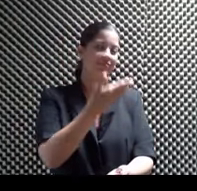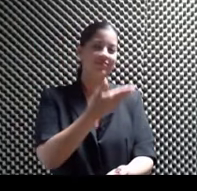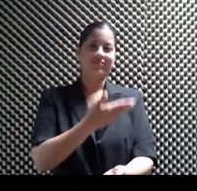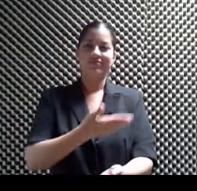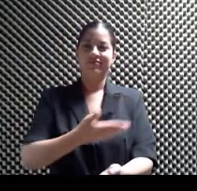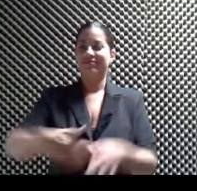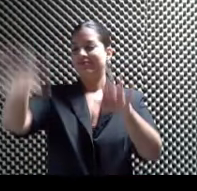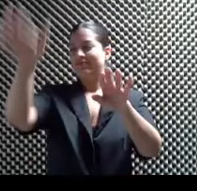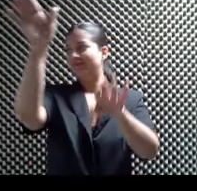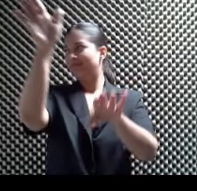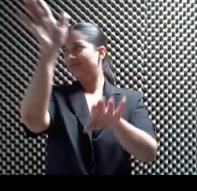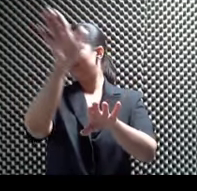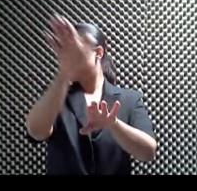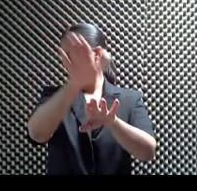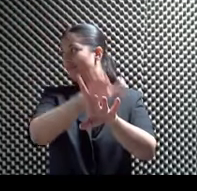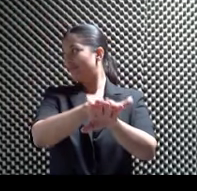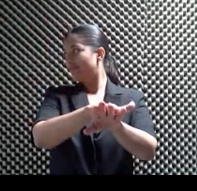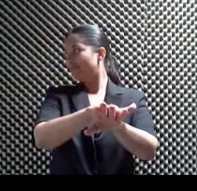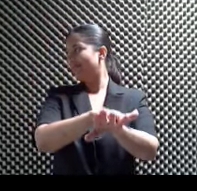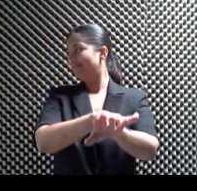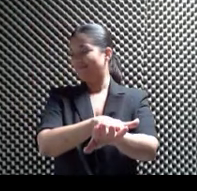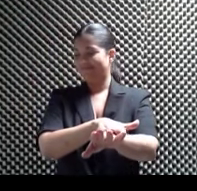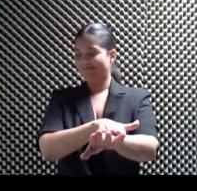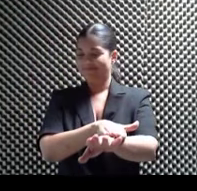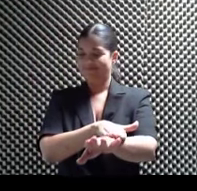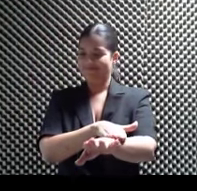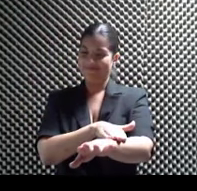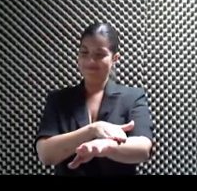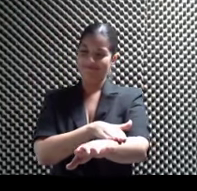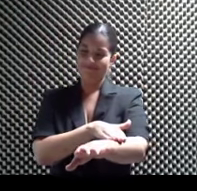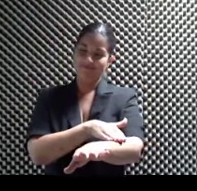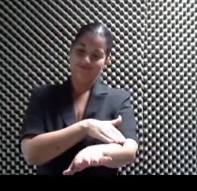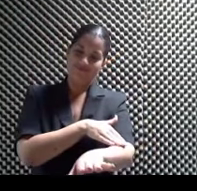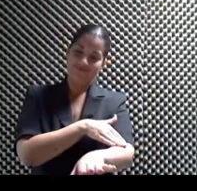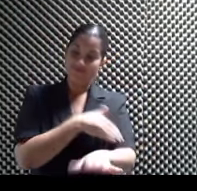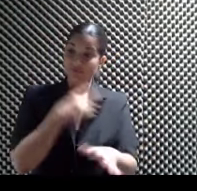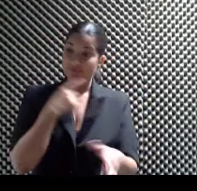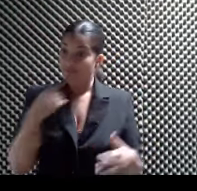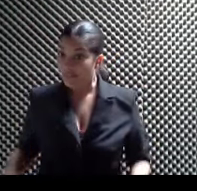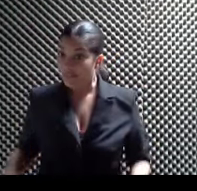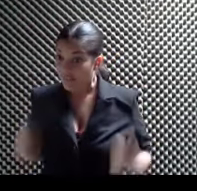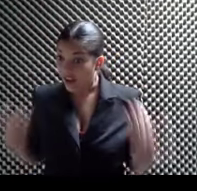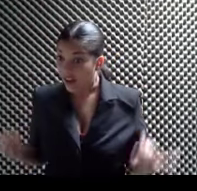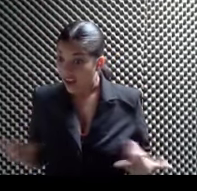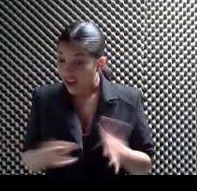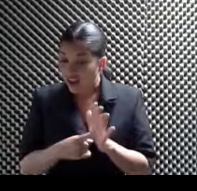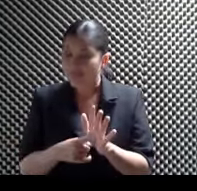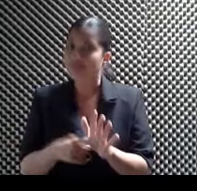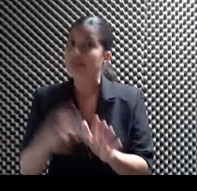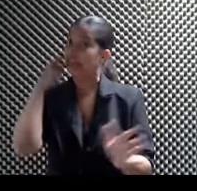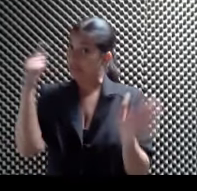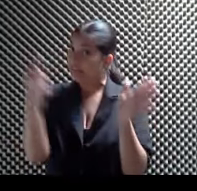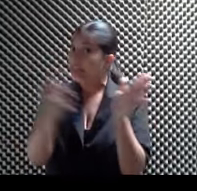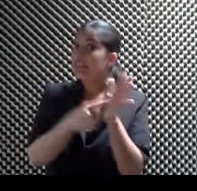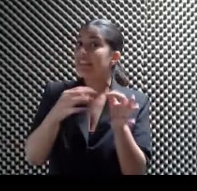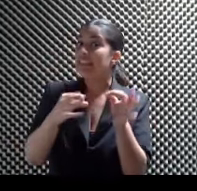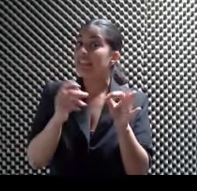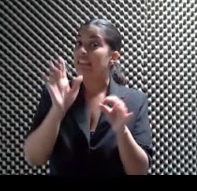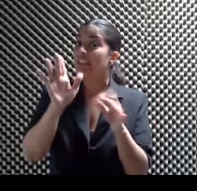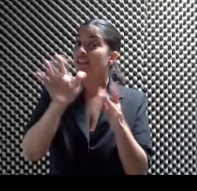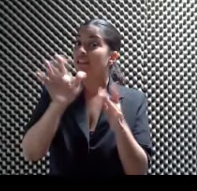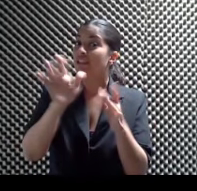Mueve Mueve Que mueve Estoy en vivo Otro Se nota cuando estás En una red lenta